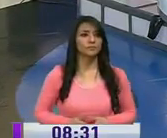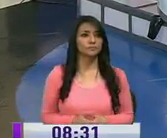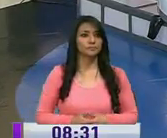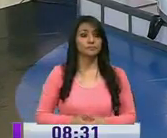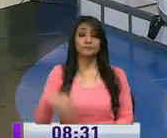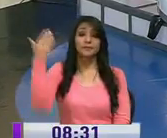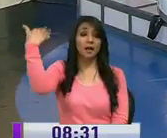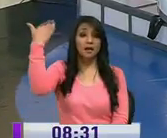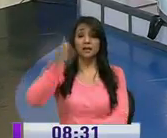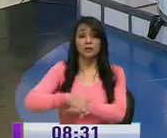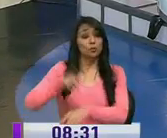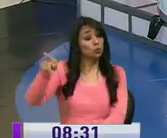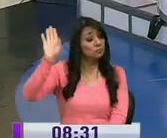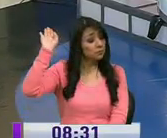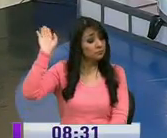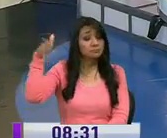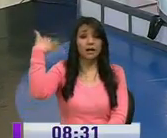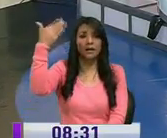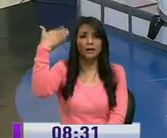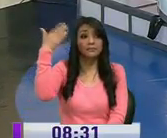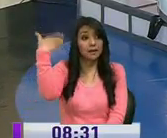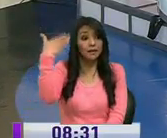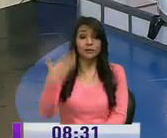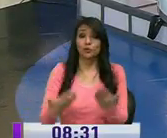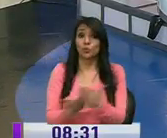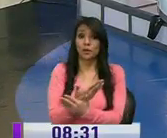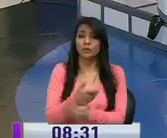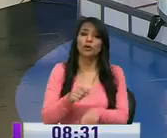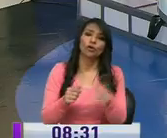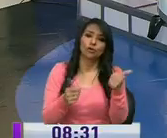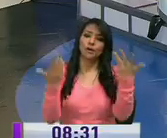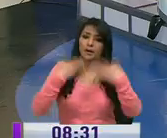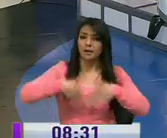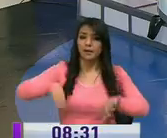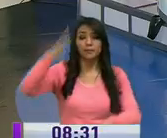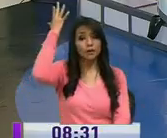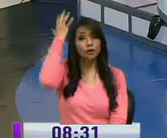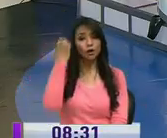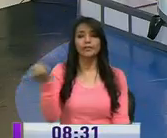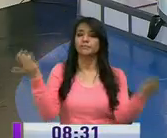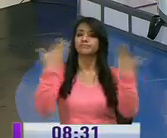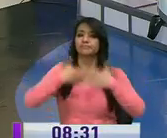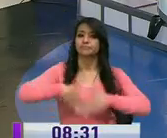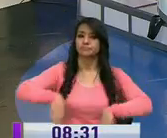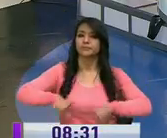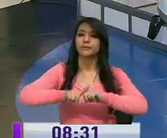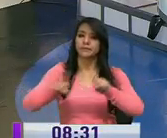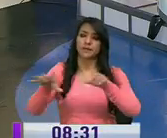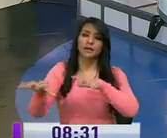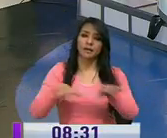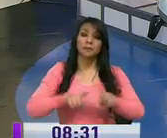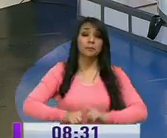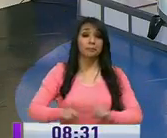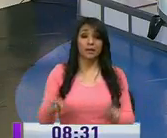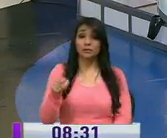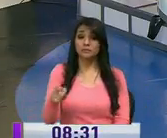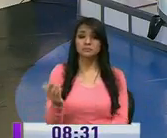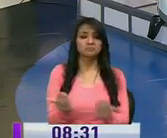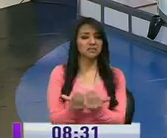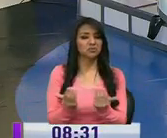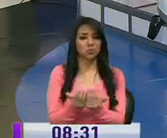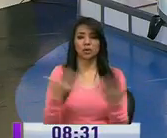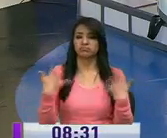alcalde... Obviamente. Y el alcalde nuevo, pues ya está saliente, ya Rod está saliente, ha hecho varias cosas, pero esto de la basura es una